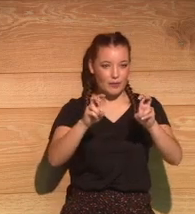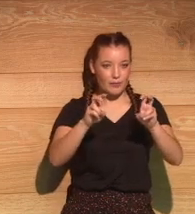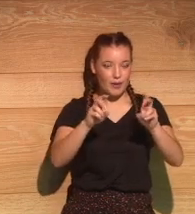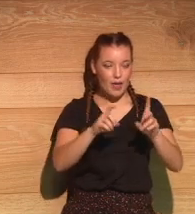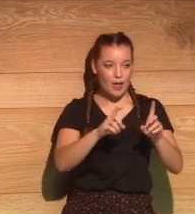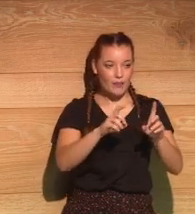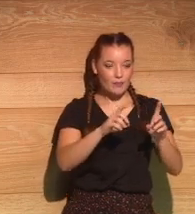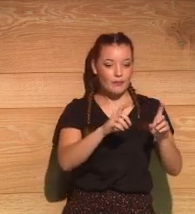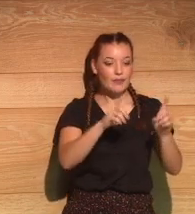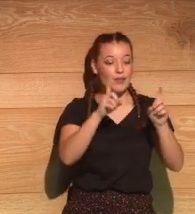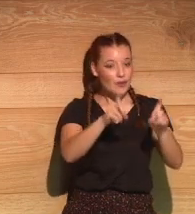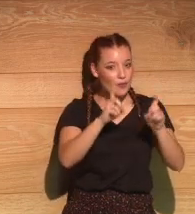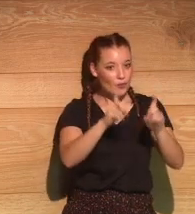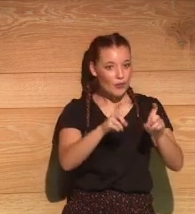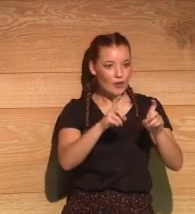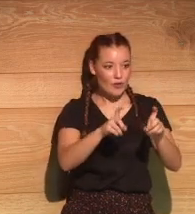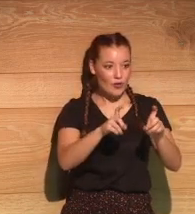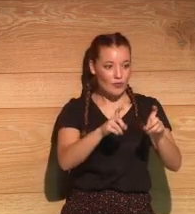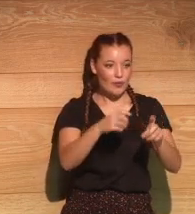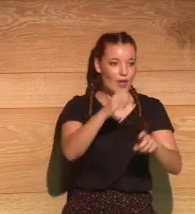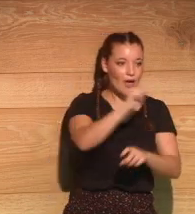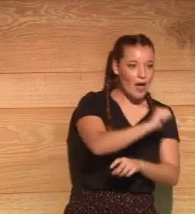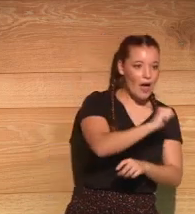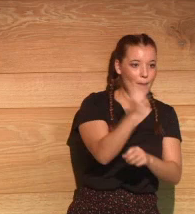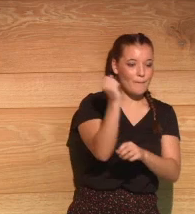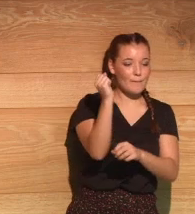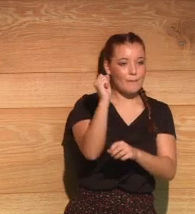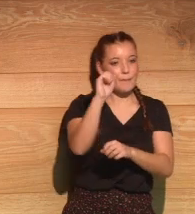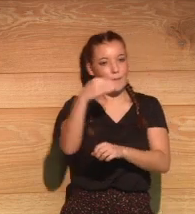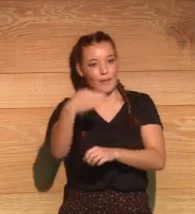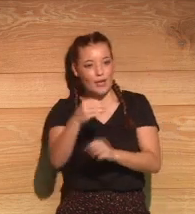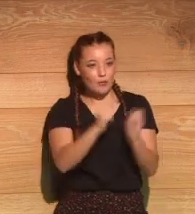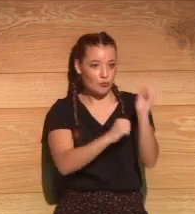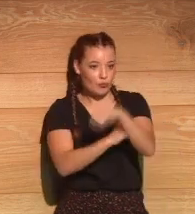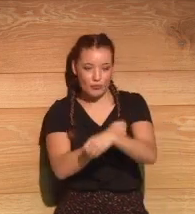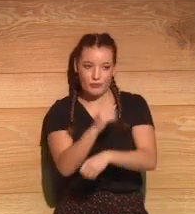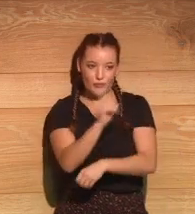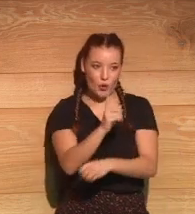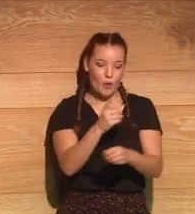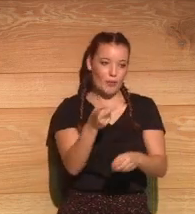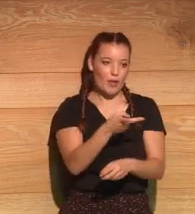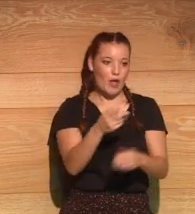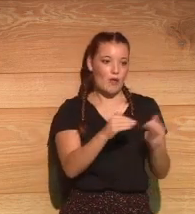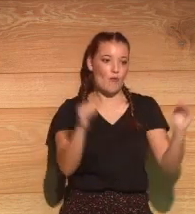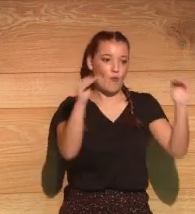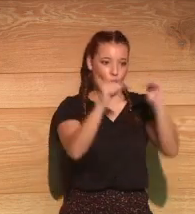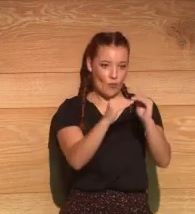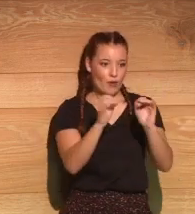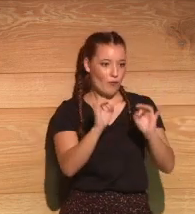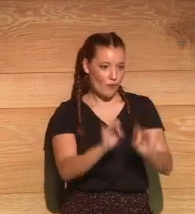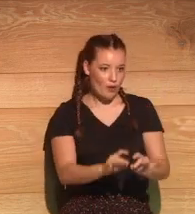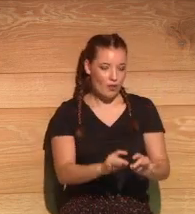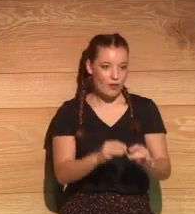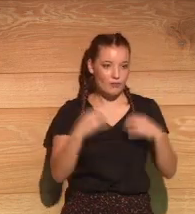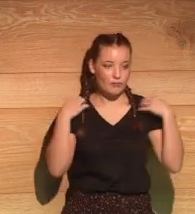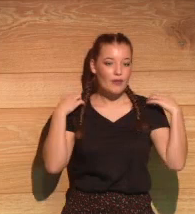para B, ni de A sobre B, sino siempre de A con B y con la mediación del mundo, ¿no? La